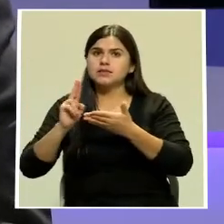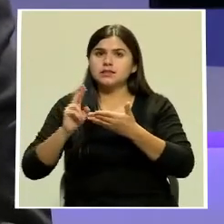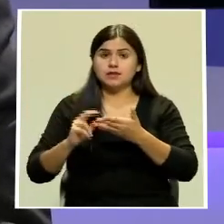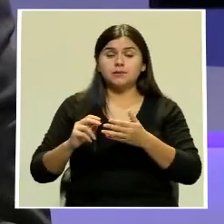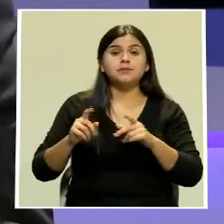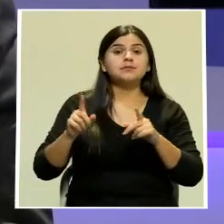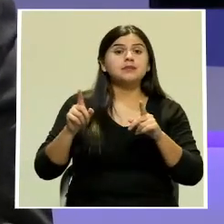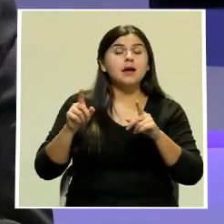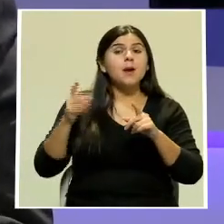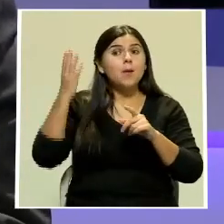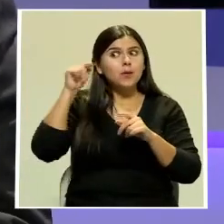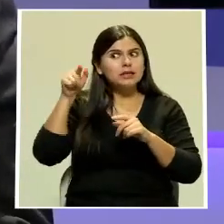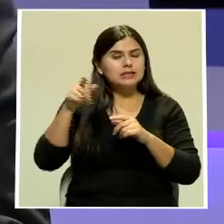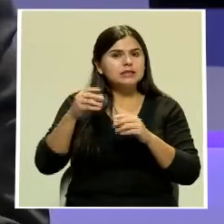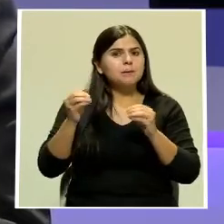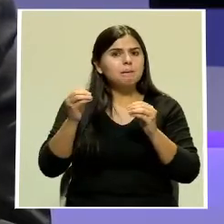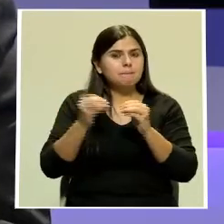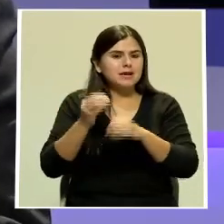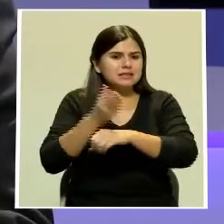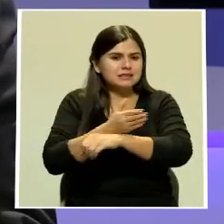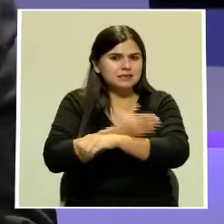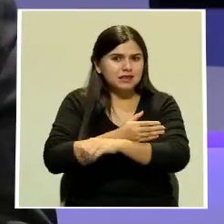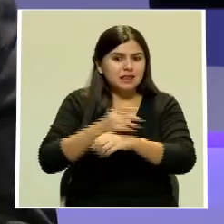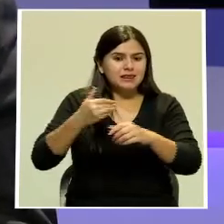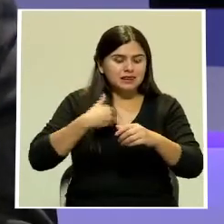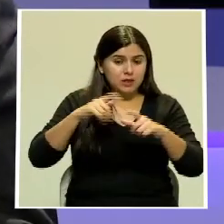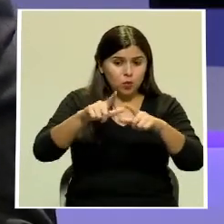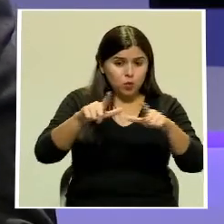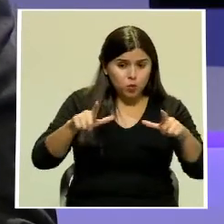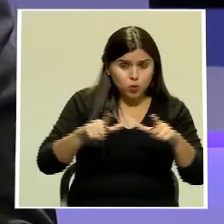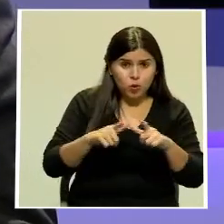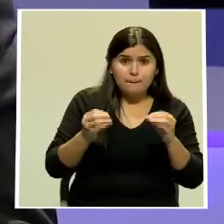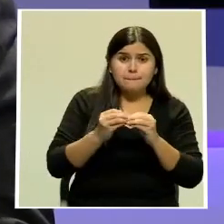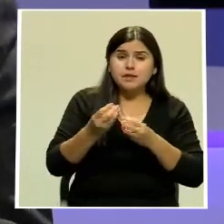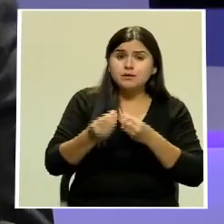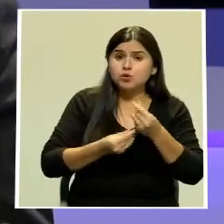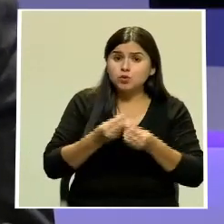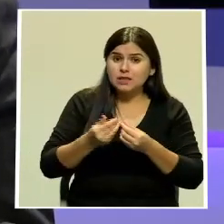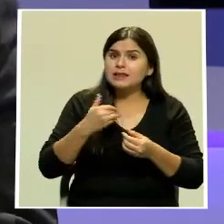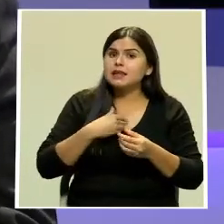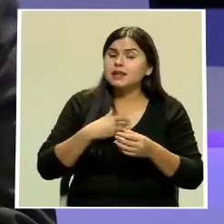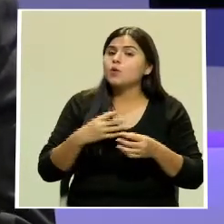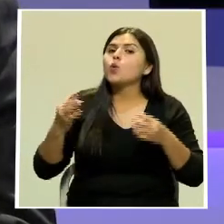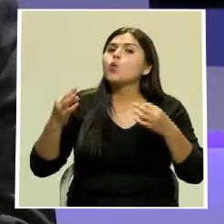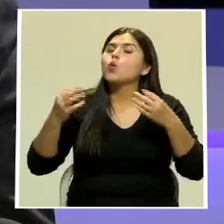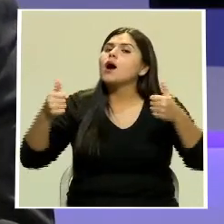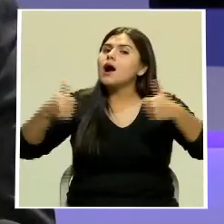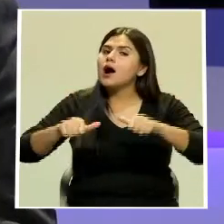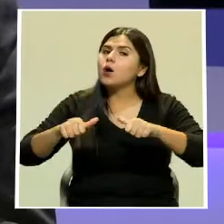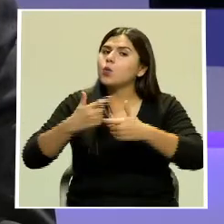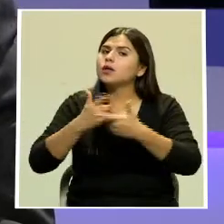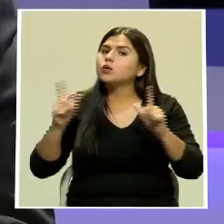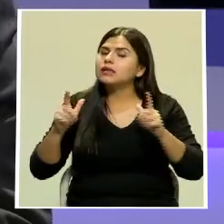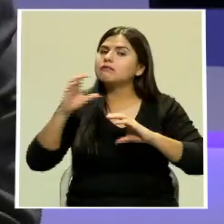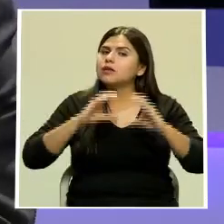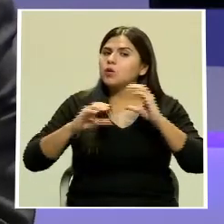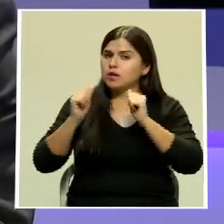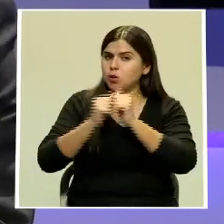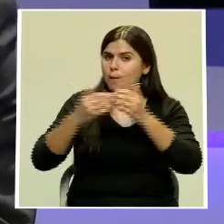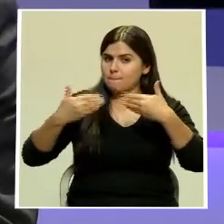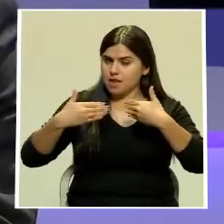hacia la competitividad, ojalá de una zona productiva. Tenemos un puerto, tenemos un tratado de libre comercio con Panamá, aprobamos en la Asamblea Legislativa